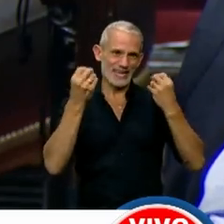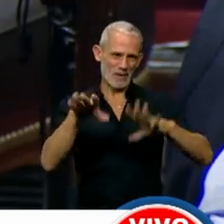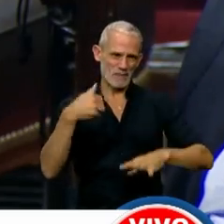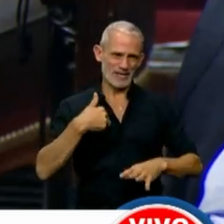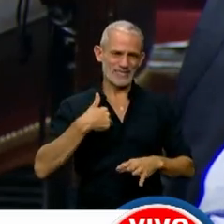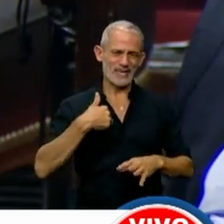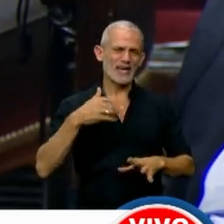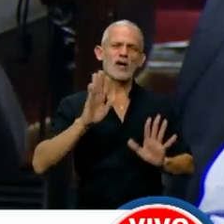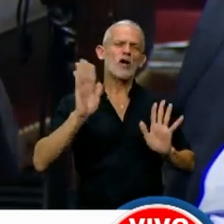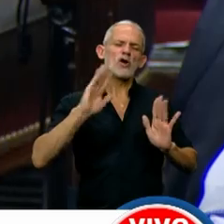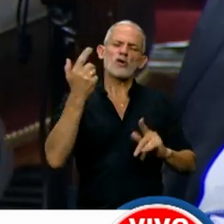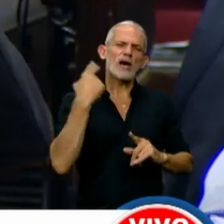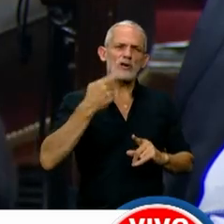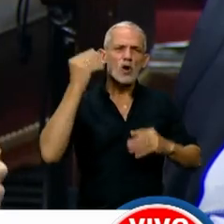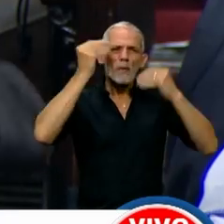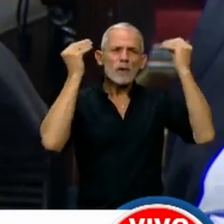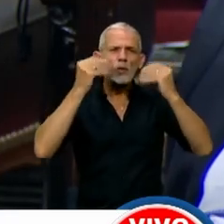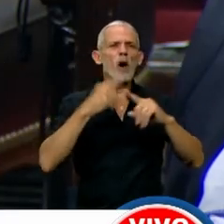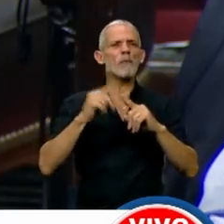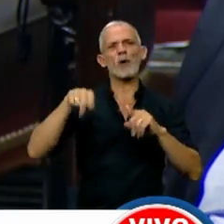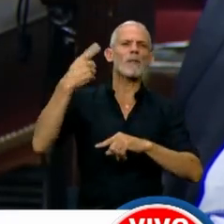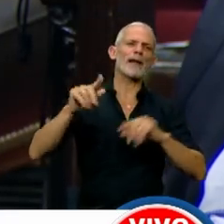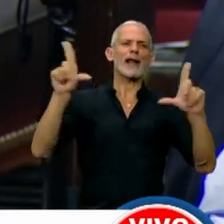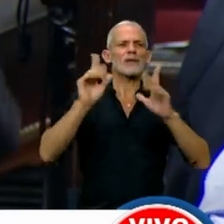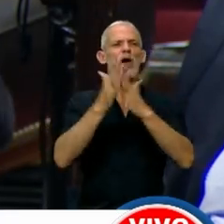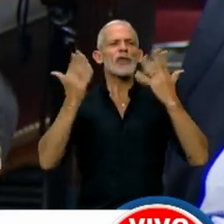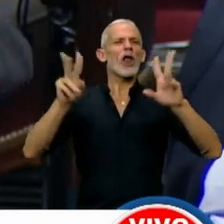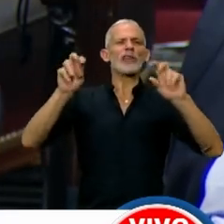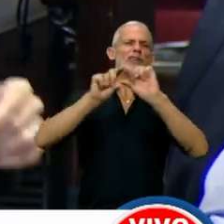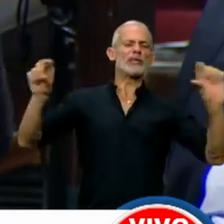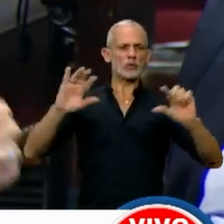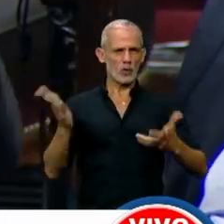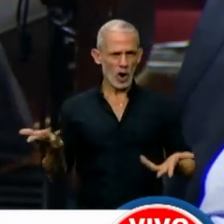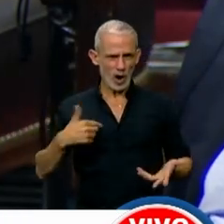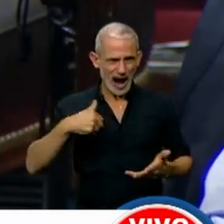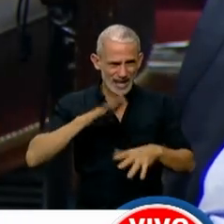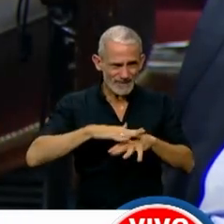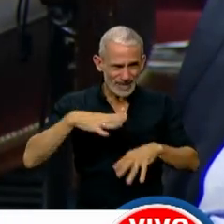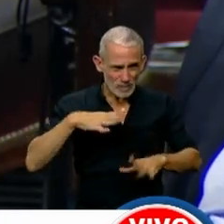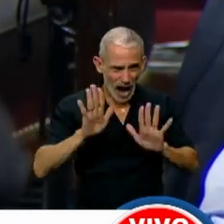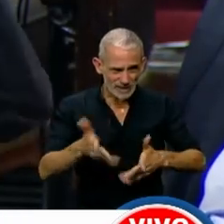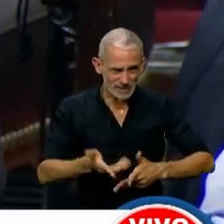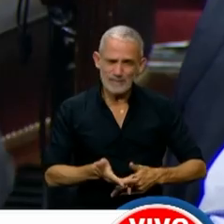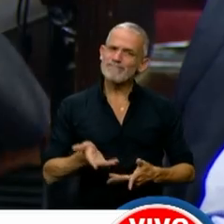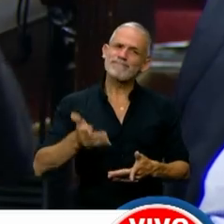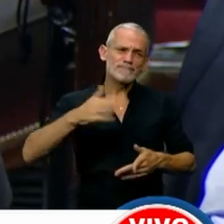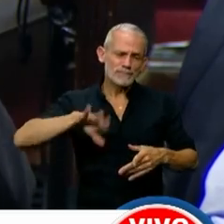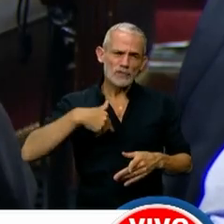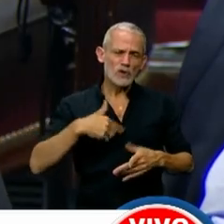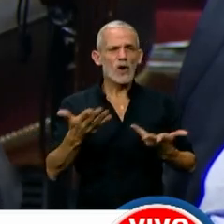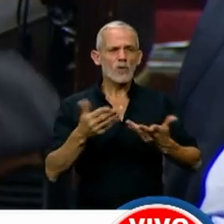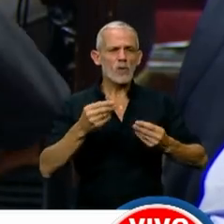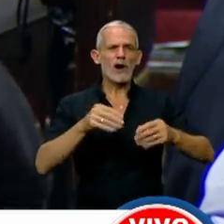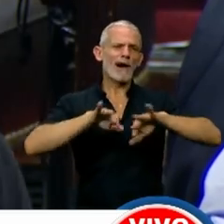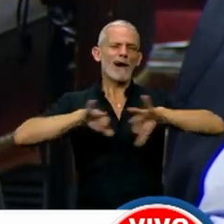no sea que estemos preocupados por el título de mañana no sea que seamos tan irresponsables no sea que sigamos